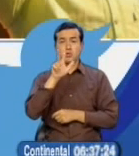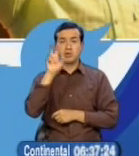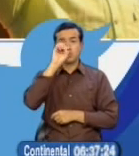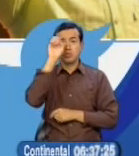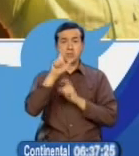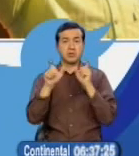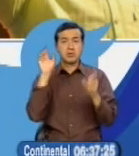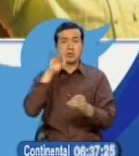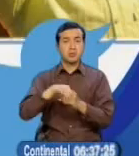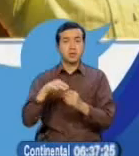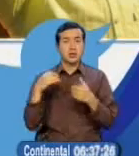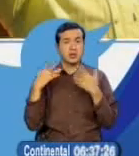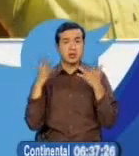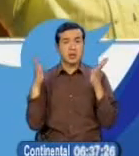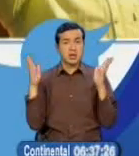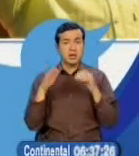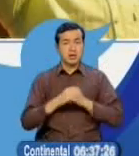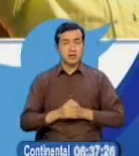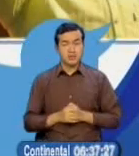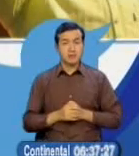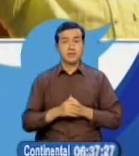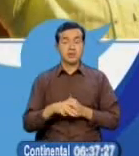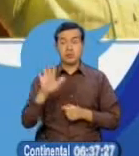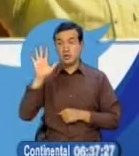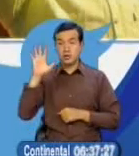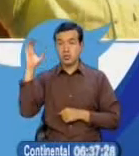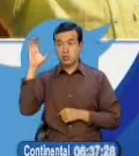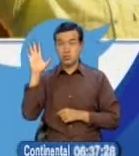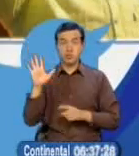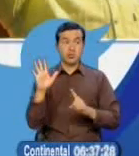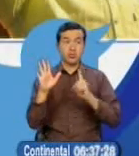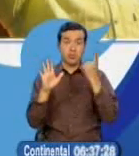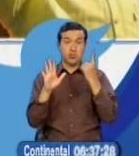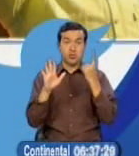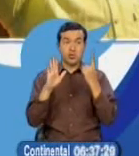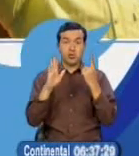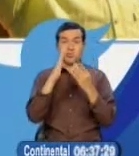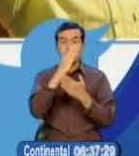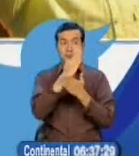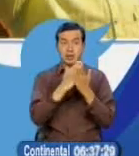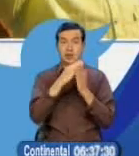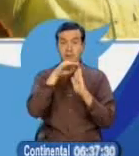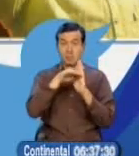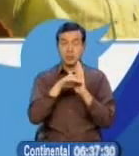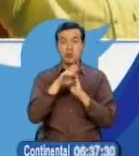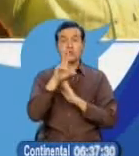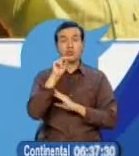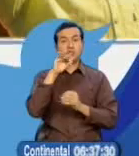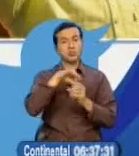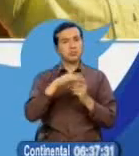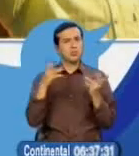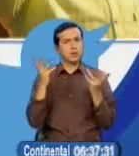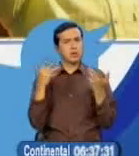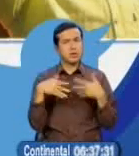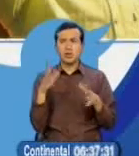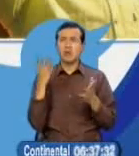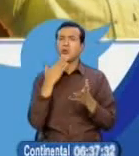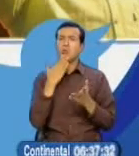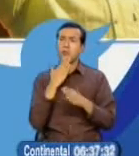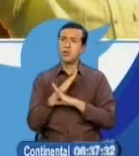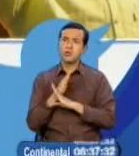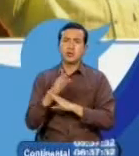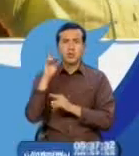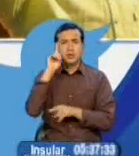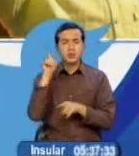63,3% no votaron. Es decir, de cada 5 colombianos, menos de 1 vota por el no. Pero es suficiente para rechazar